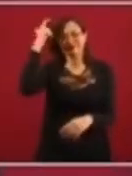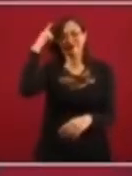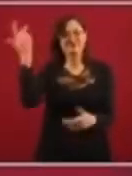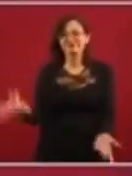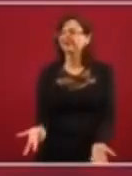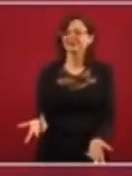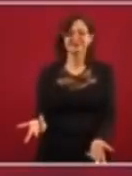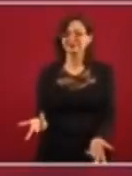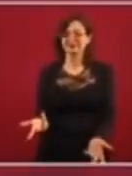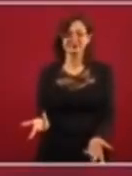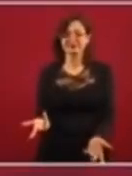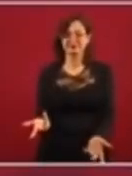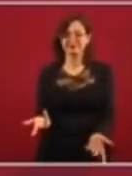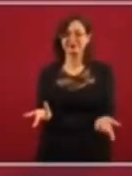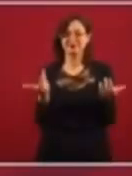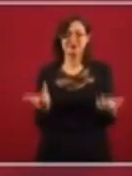cabe